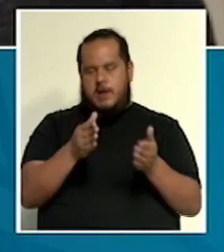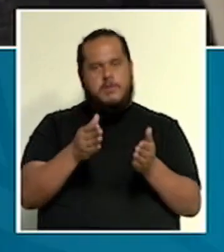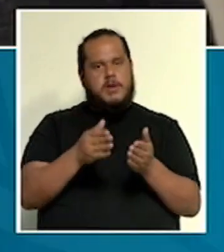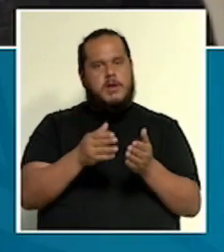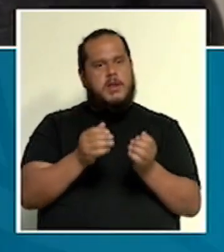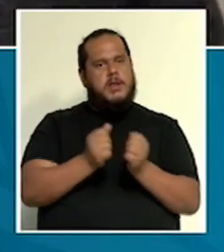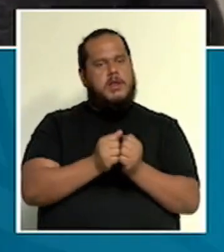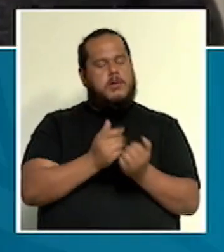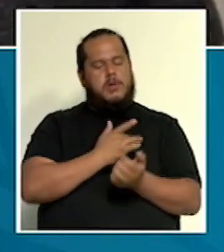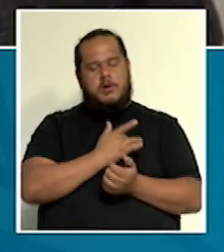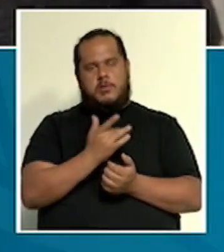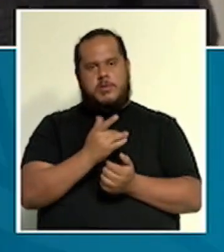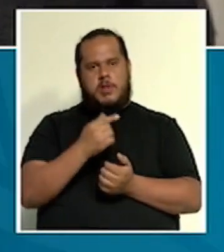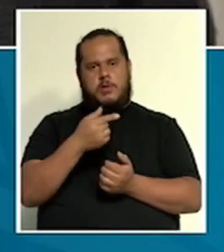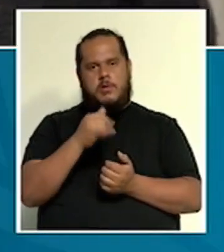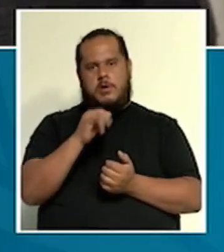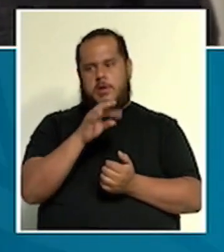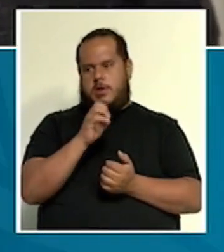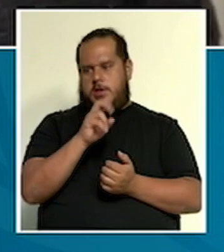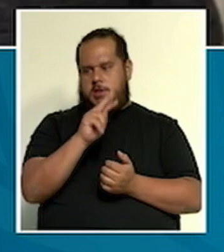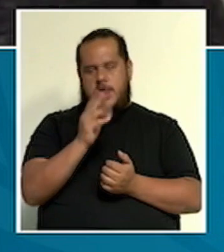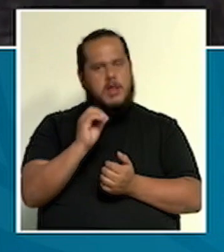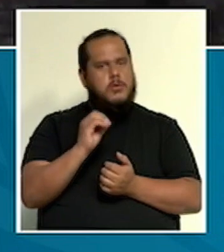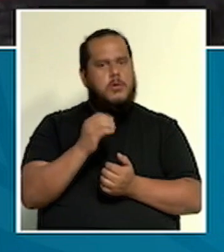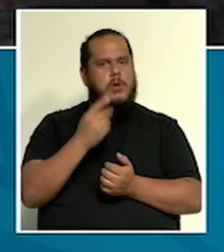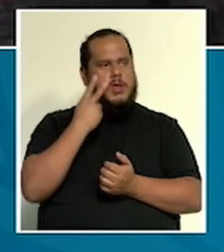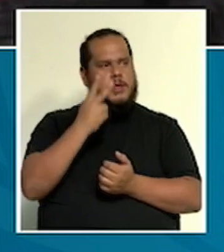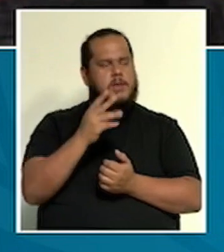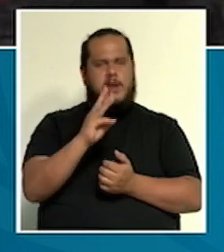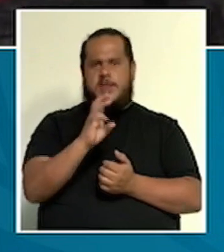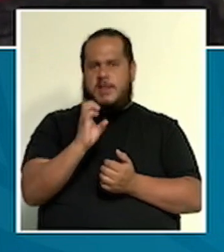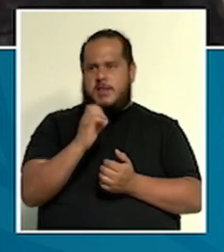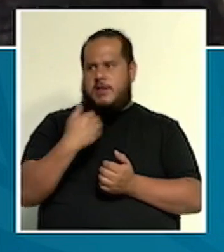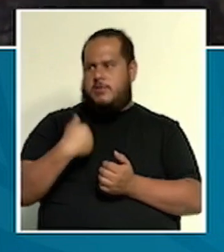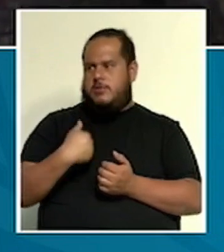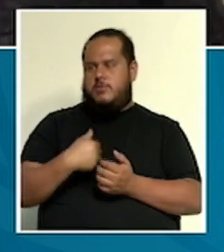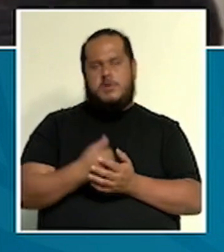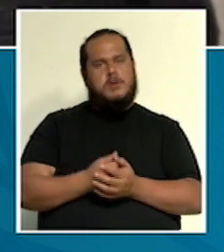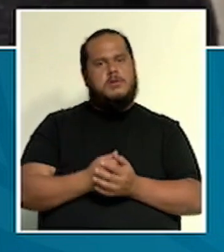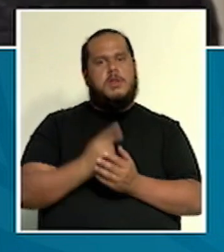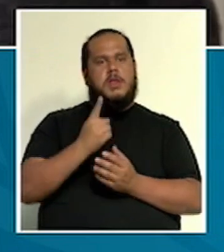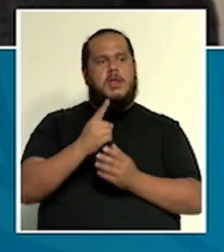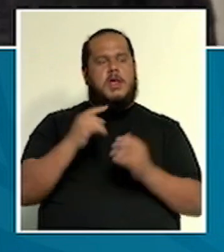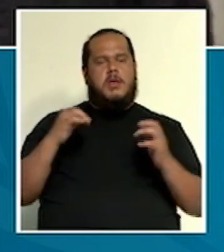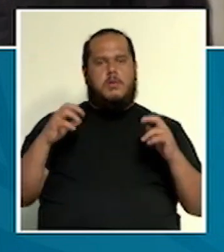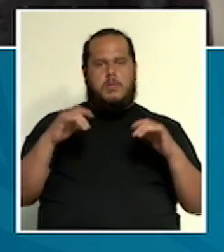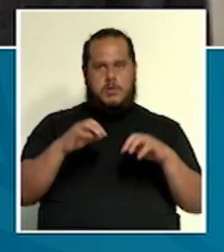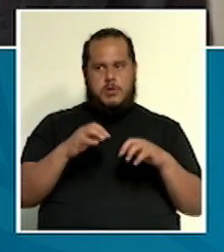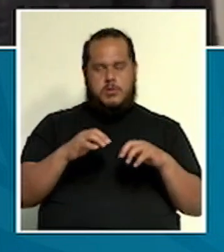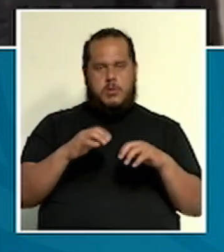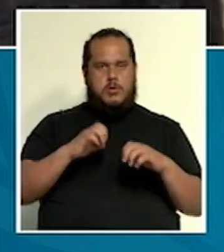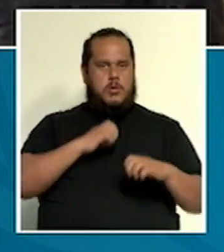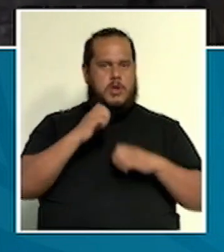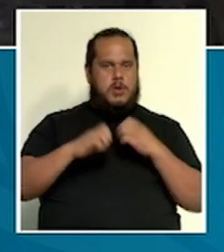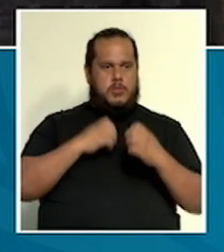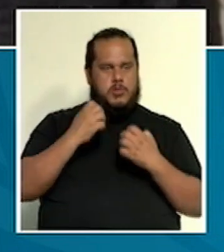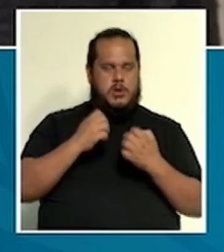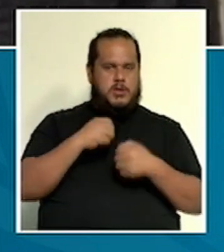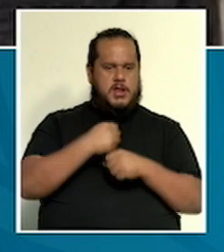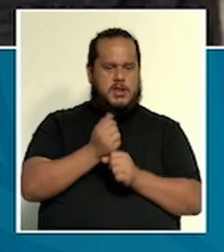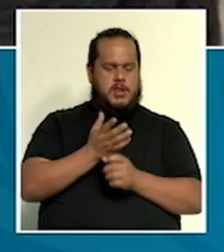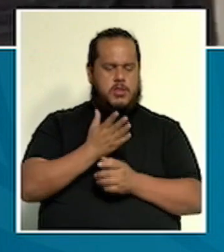el romancero gitano y ver a 600 muchachos en un auditorio emocionados,